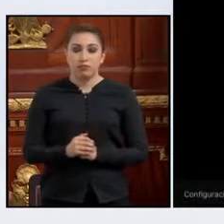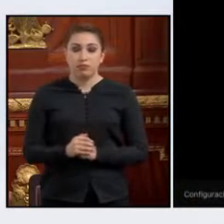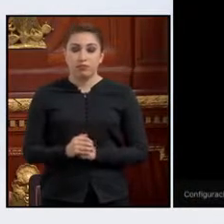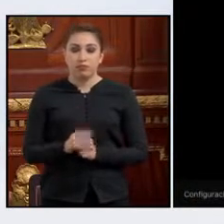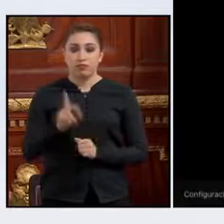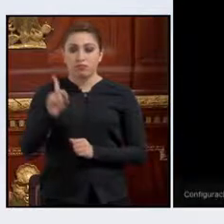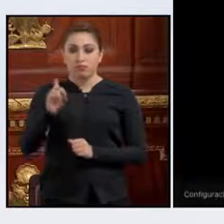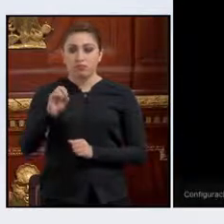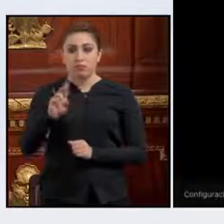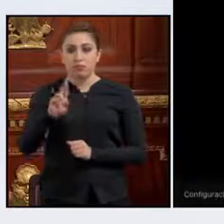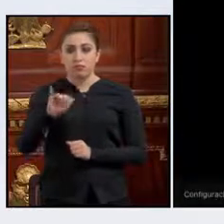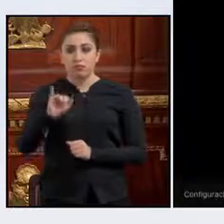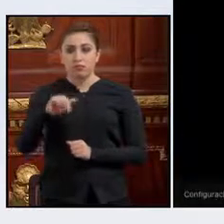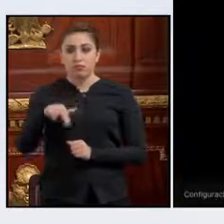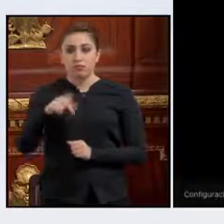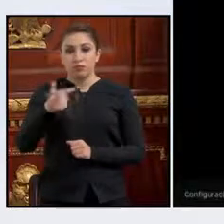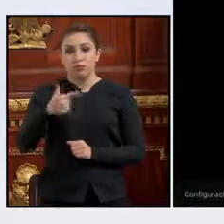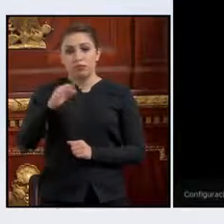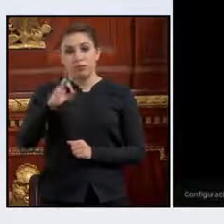Dorin Casar Federico.